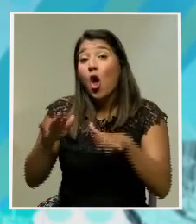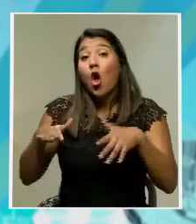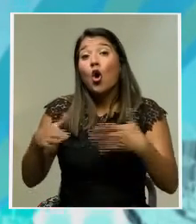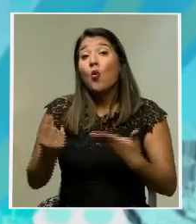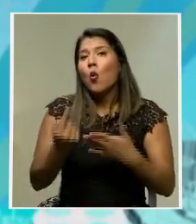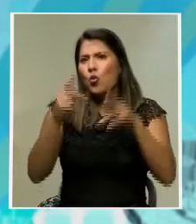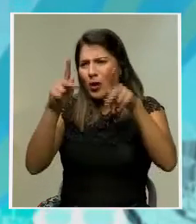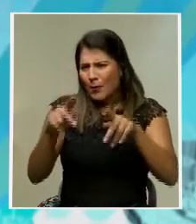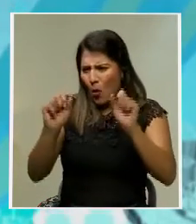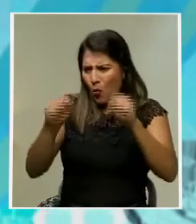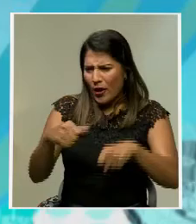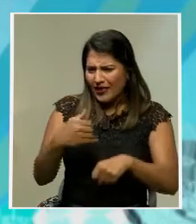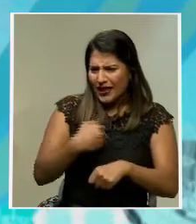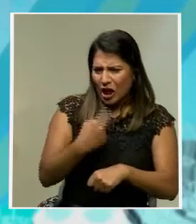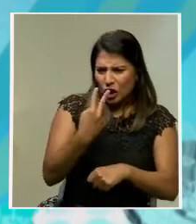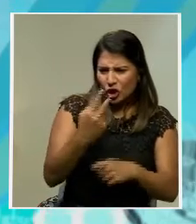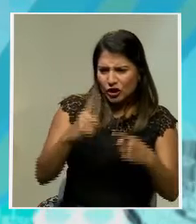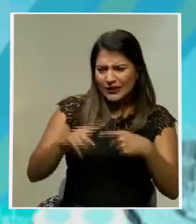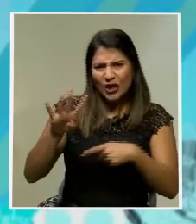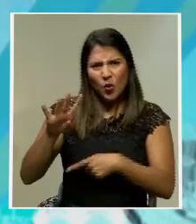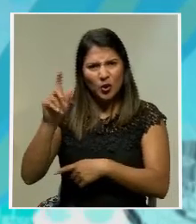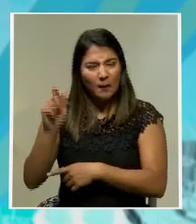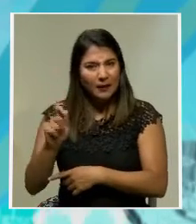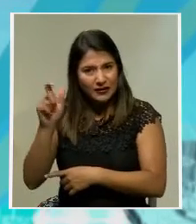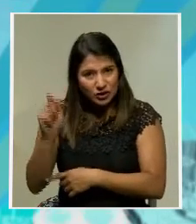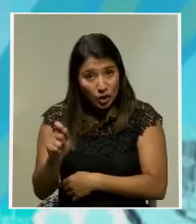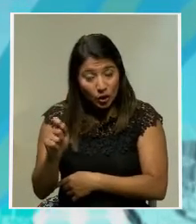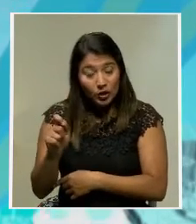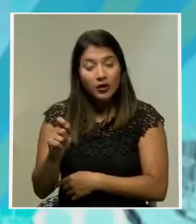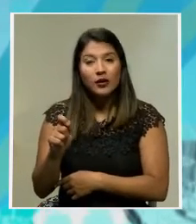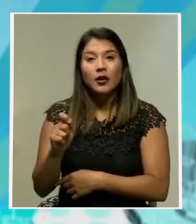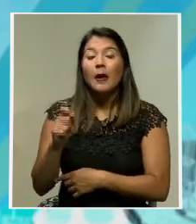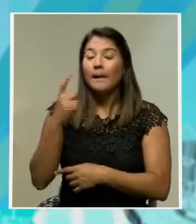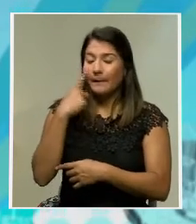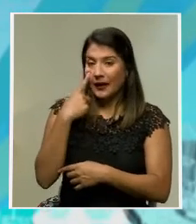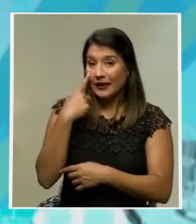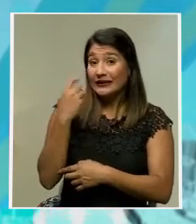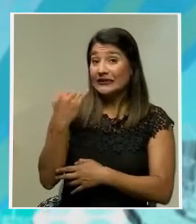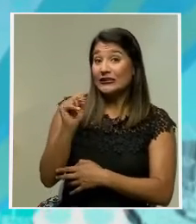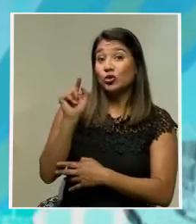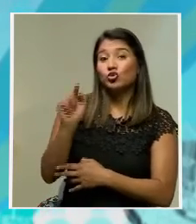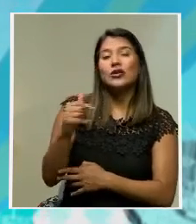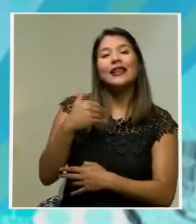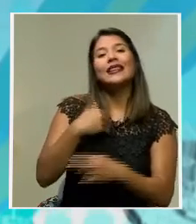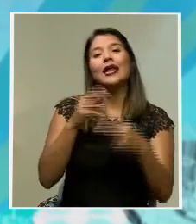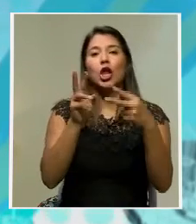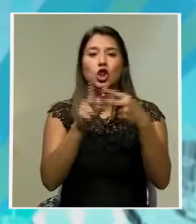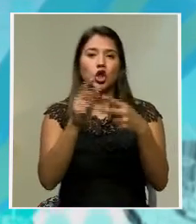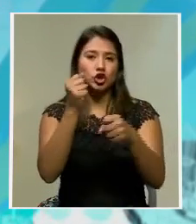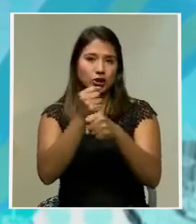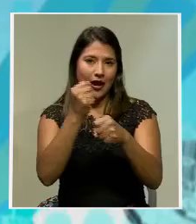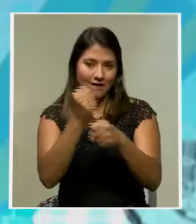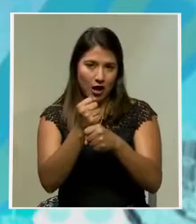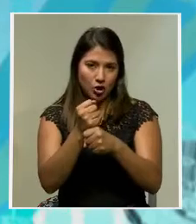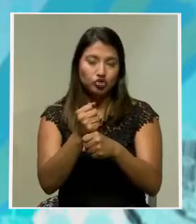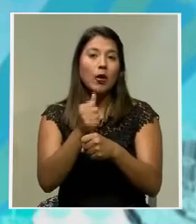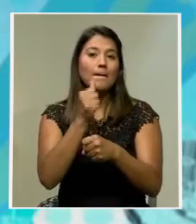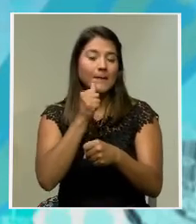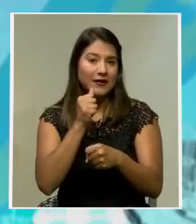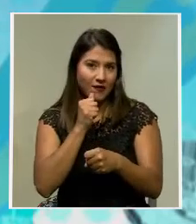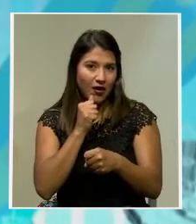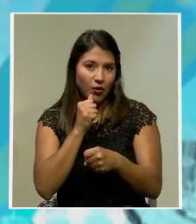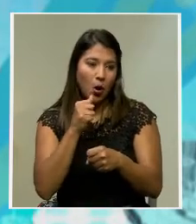puede tener 2 y hasta 4 pensiones. Considerando esto, don Ernesto, si usted tiene 2 trabajos en el sector privado, si usted